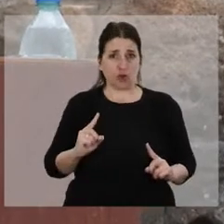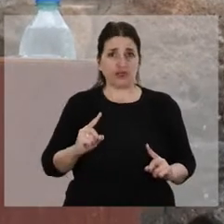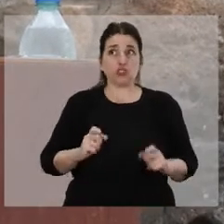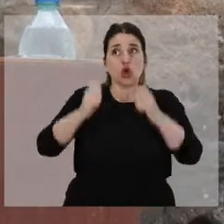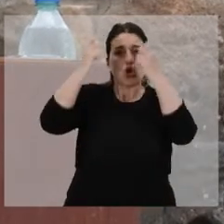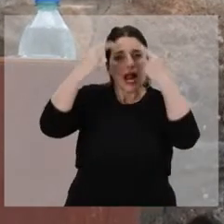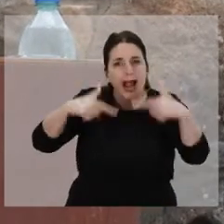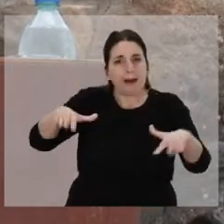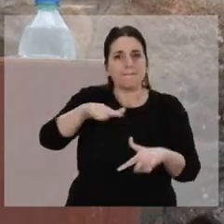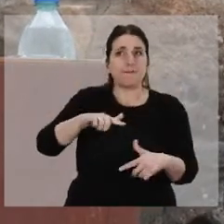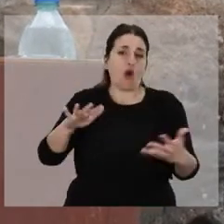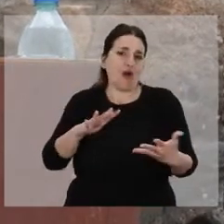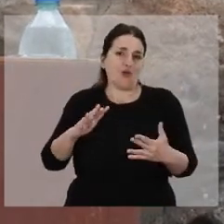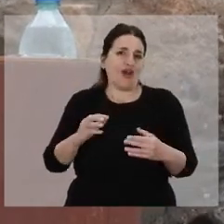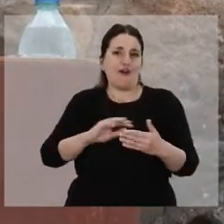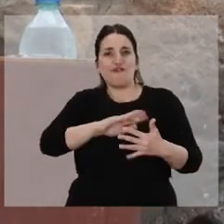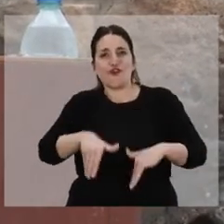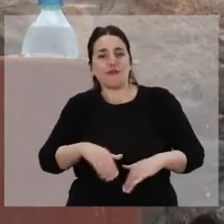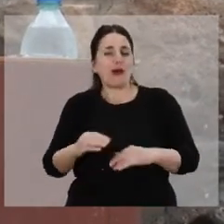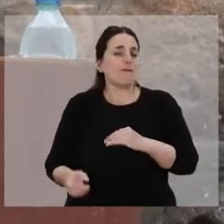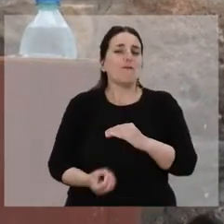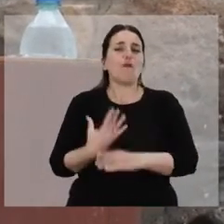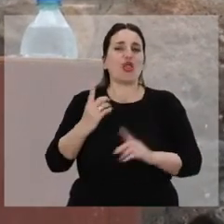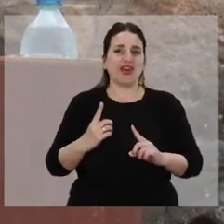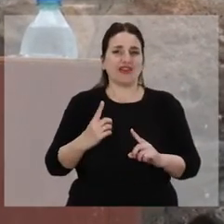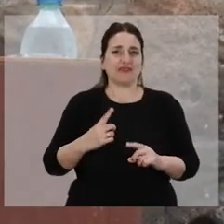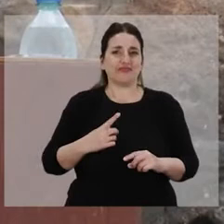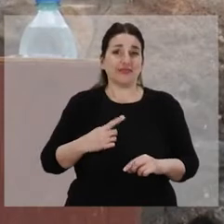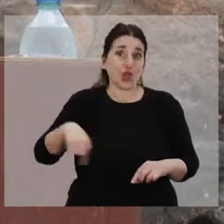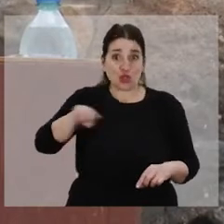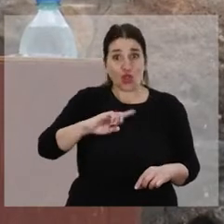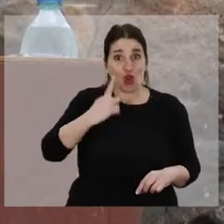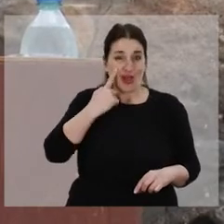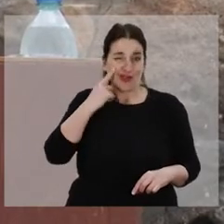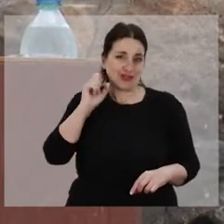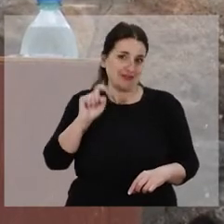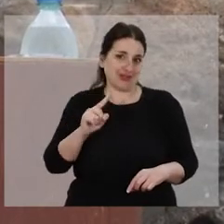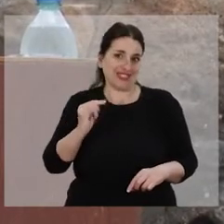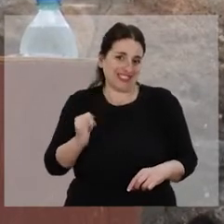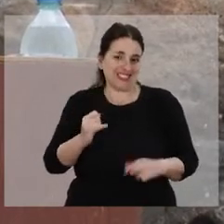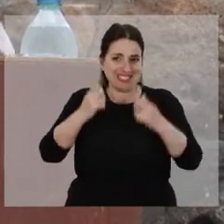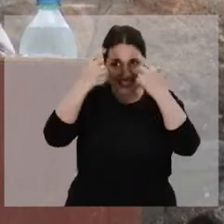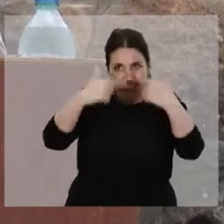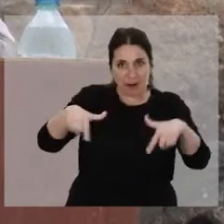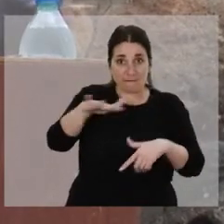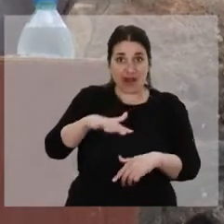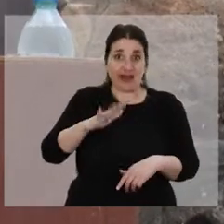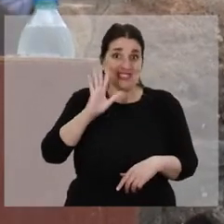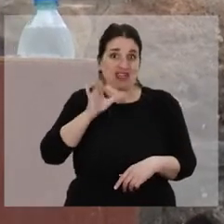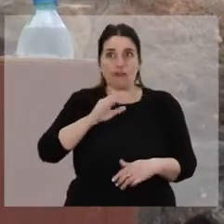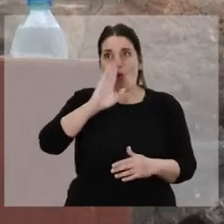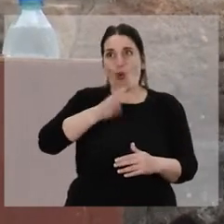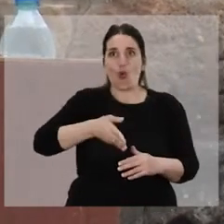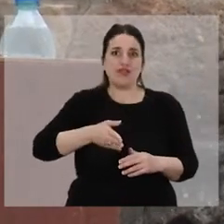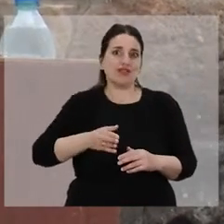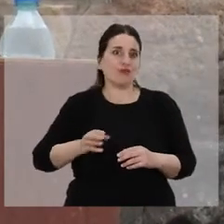Quiero asumir un compromiso con esa ruralidad moderna. Los que conocemos la campaña sabemos que la moto fue la última